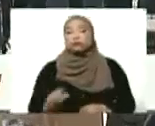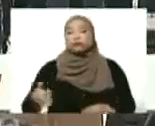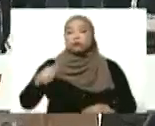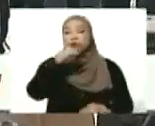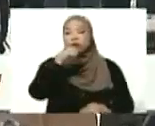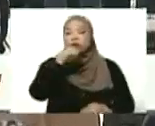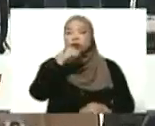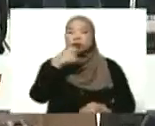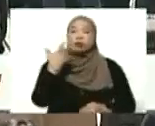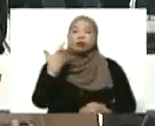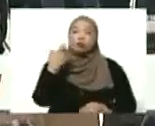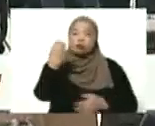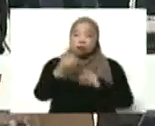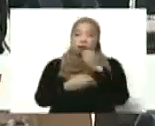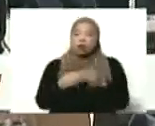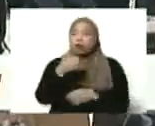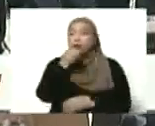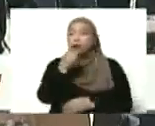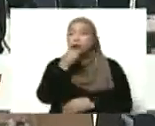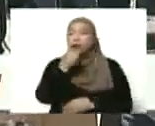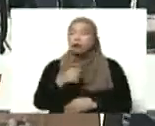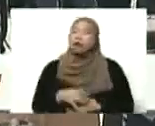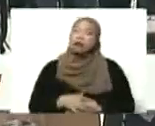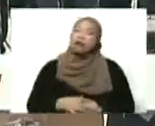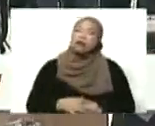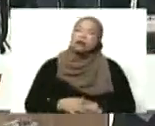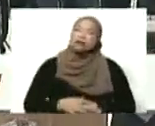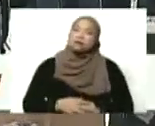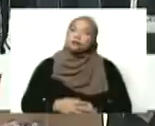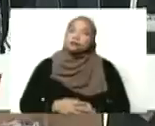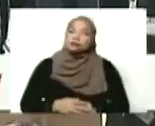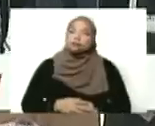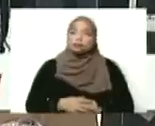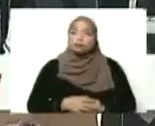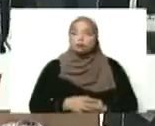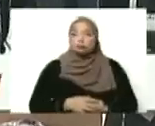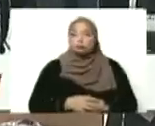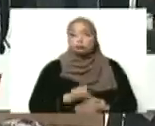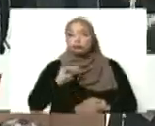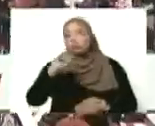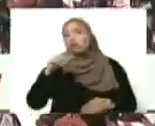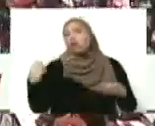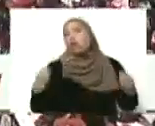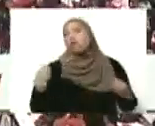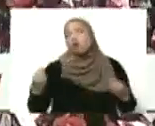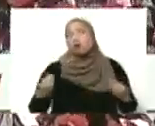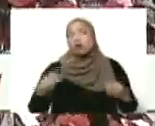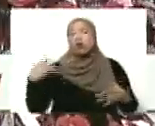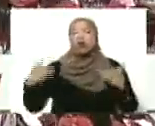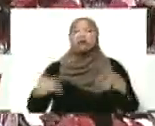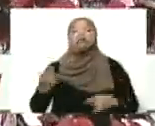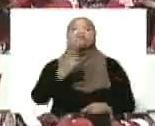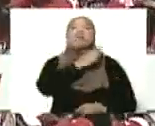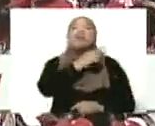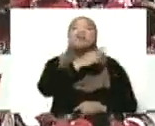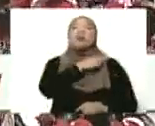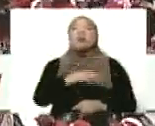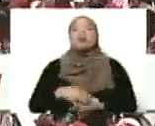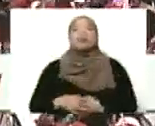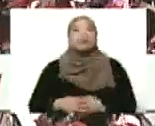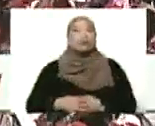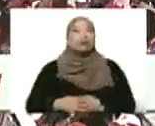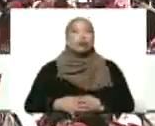punto de vista jerárquico, pero no desde el punto de vista operativo, que es la elección de los jefes de equipos